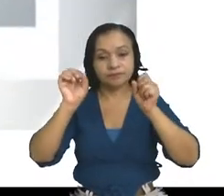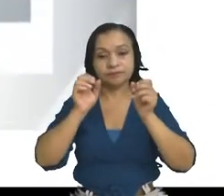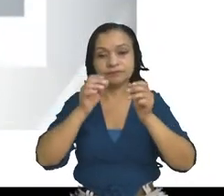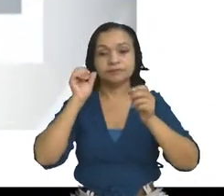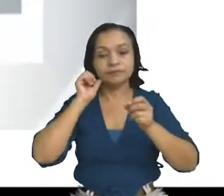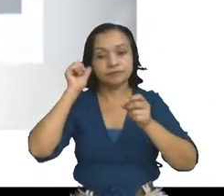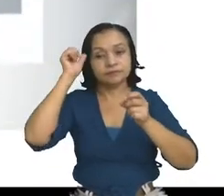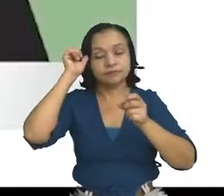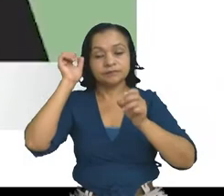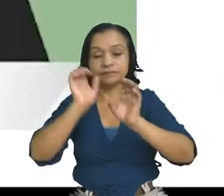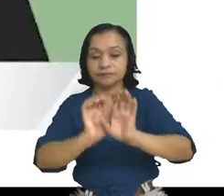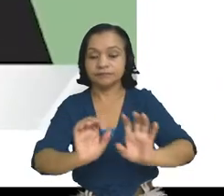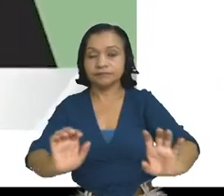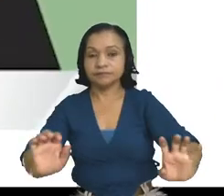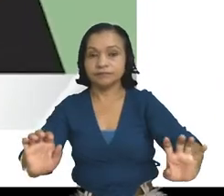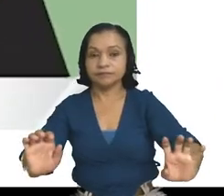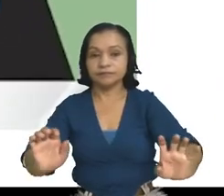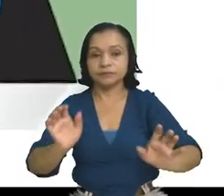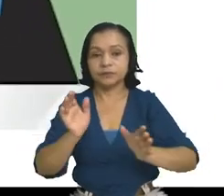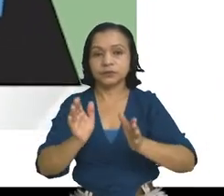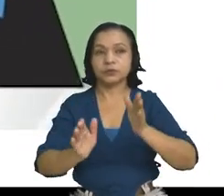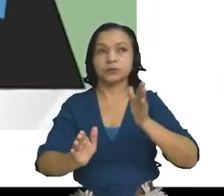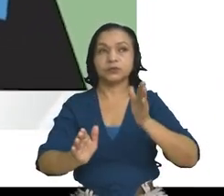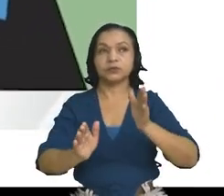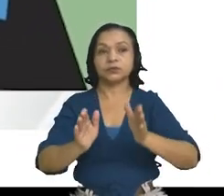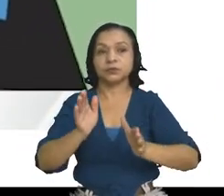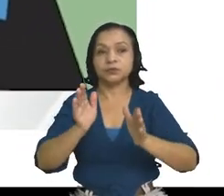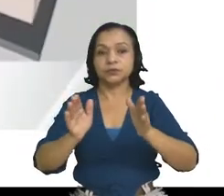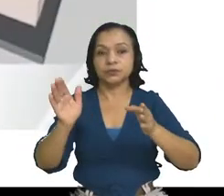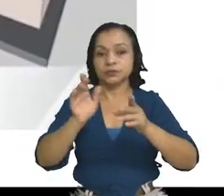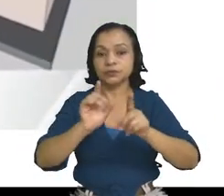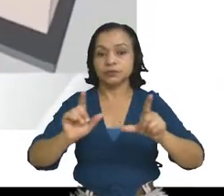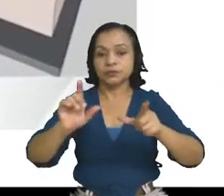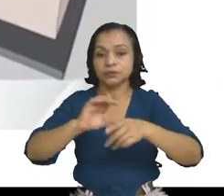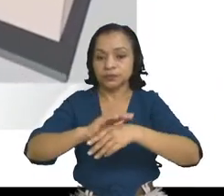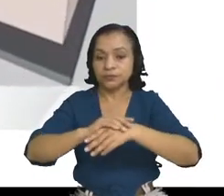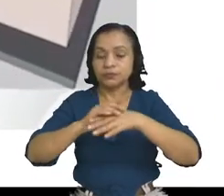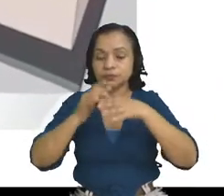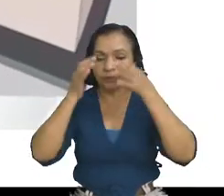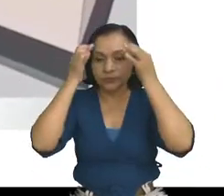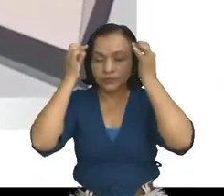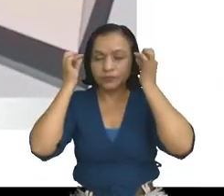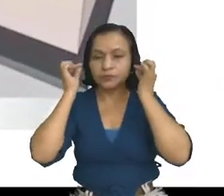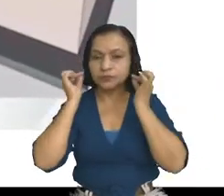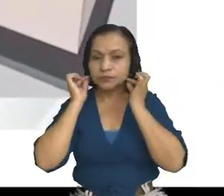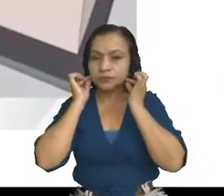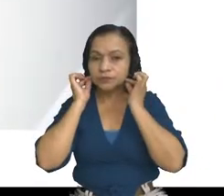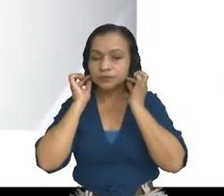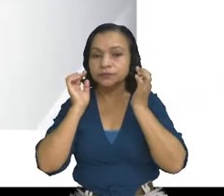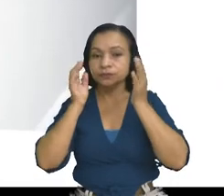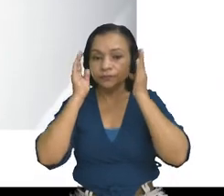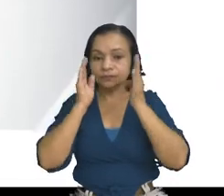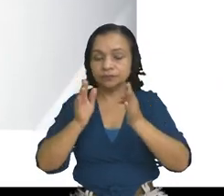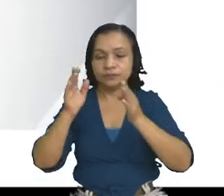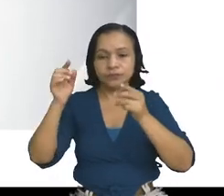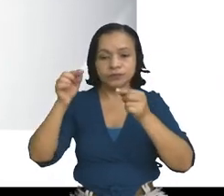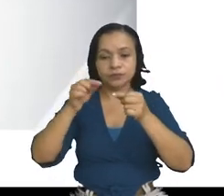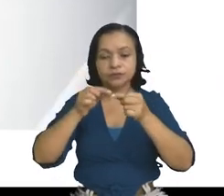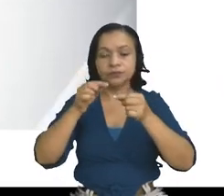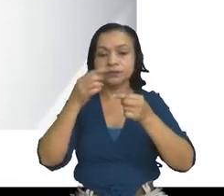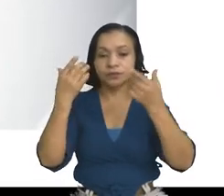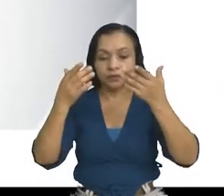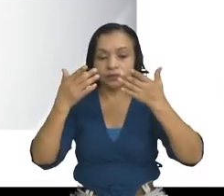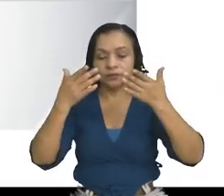adultos y para niños desde el punto de vista robotizada. Hay salas de estimulación neurosensorial, va a haber un sistema de tratamiento láser y de